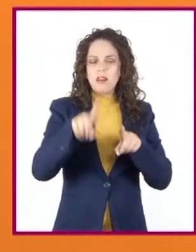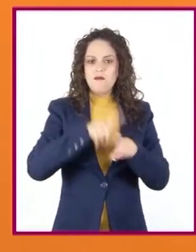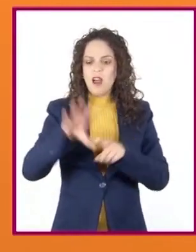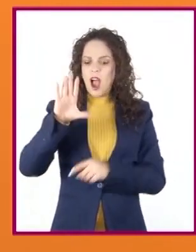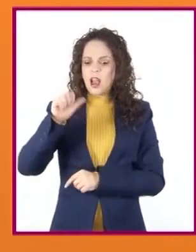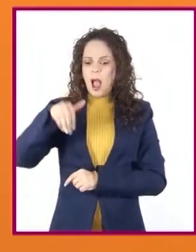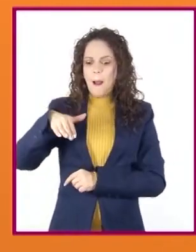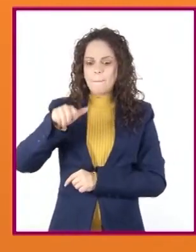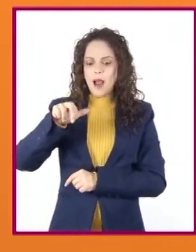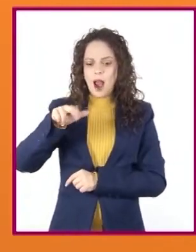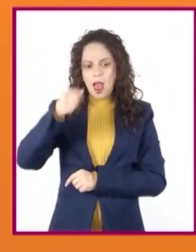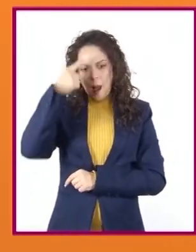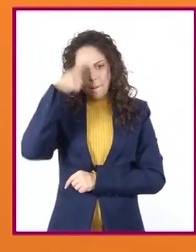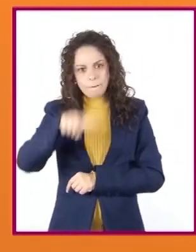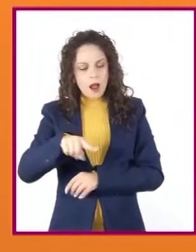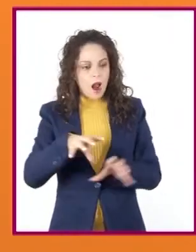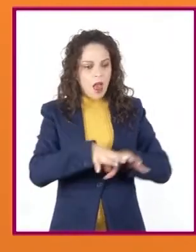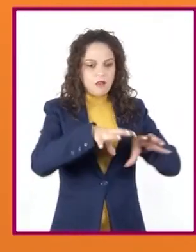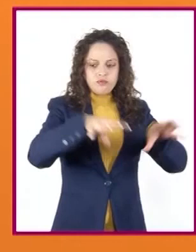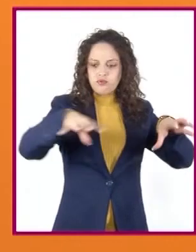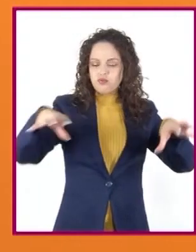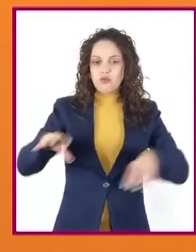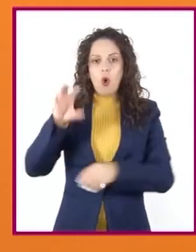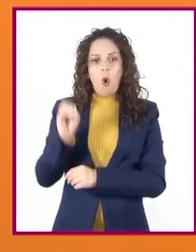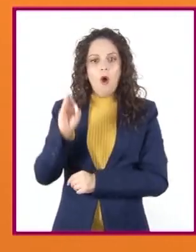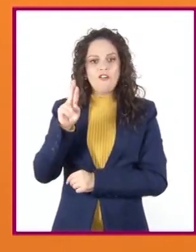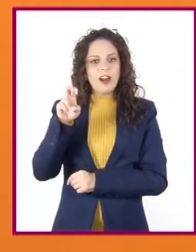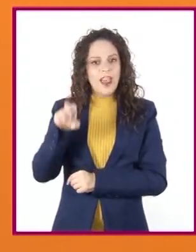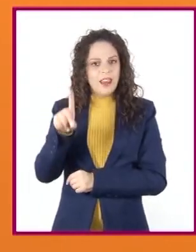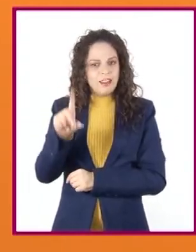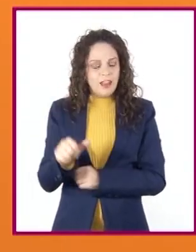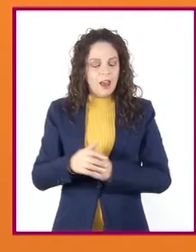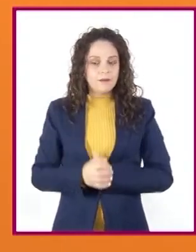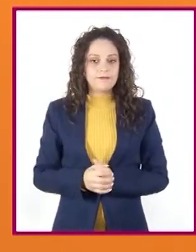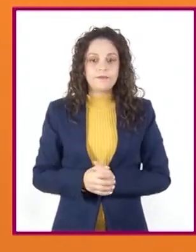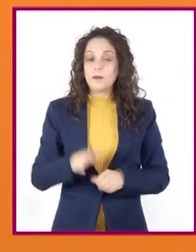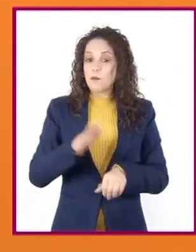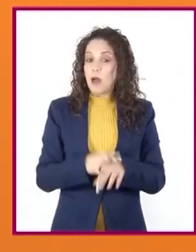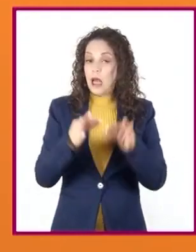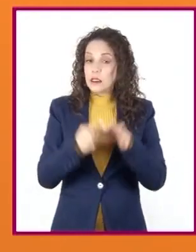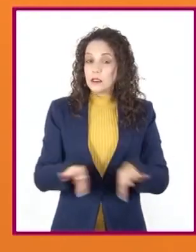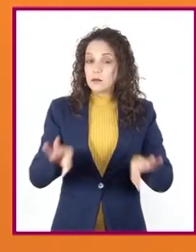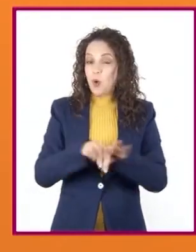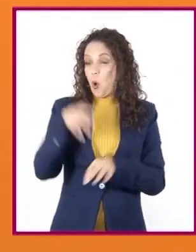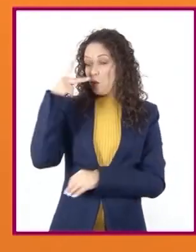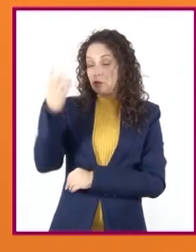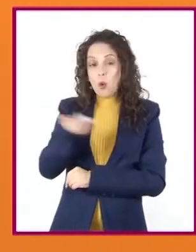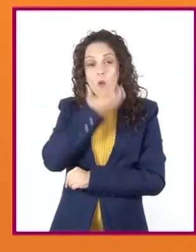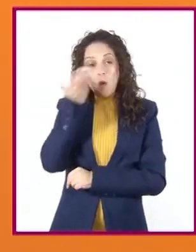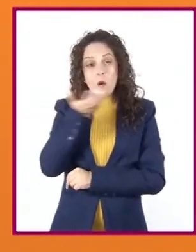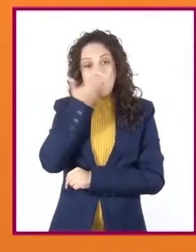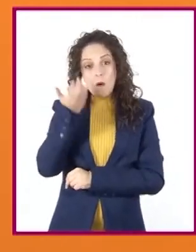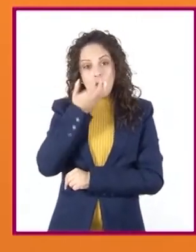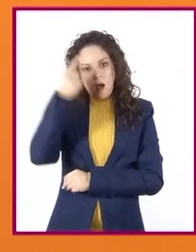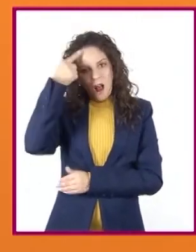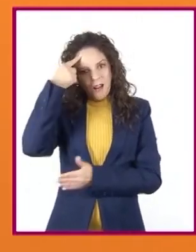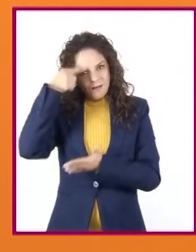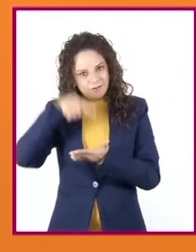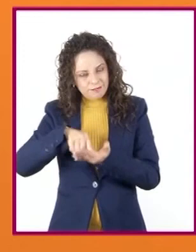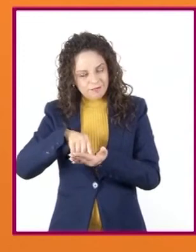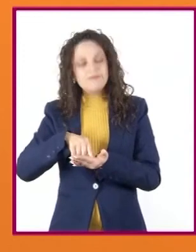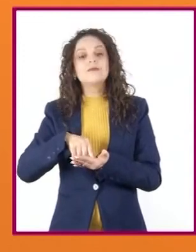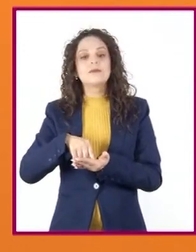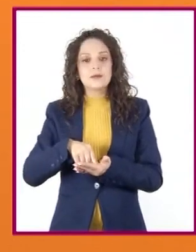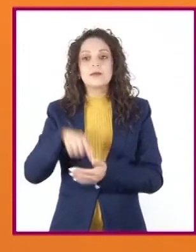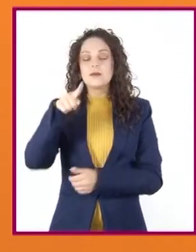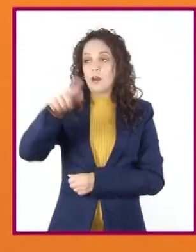nichos para ofrendas. Una de sus creencias más importantes era que los antepasados podían